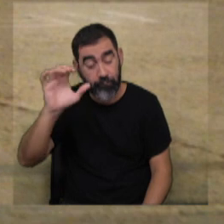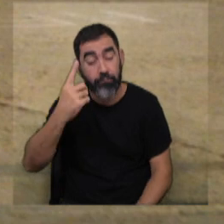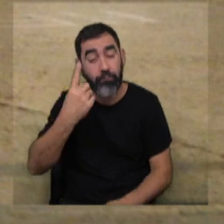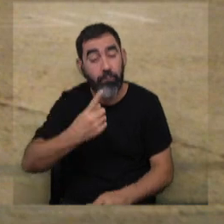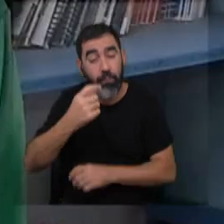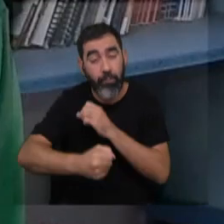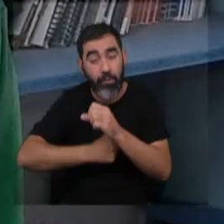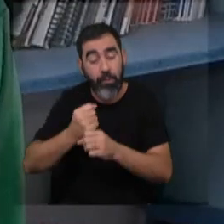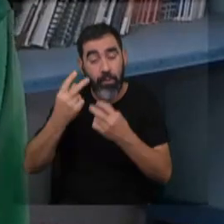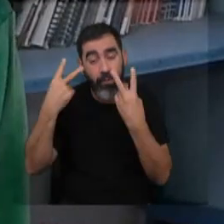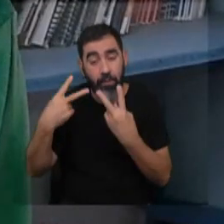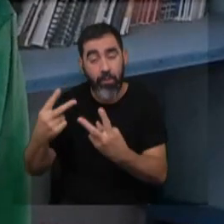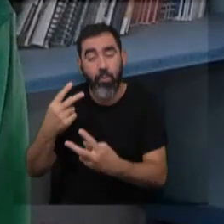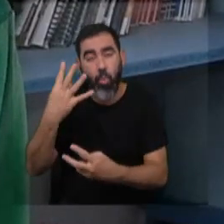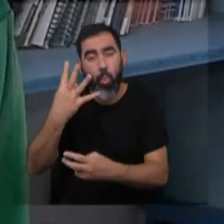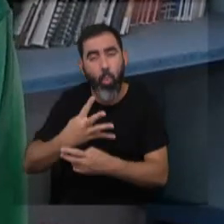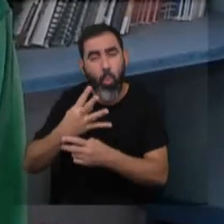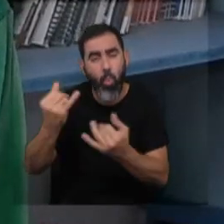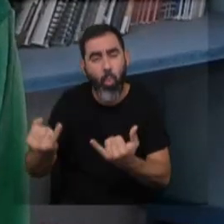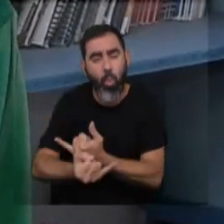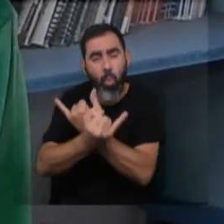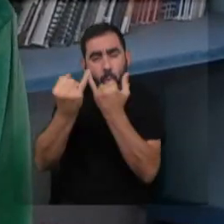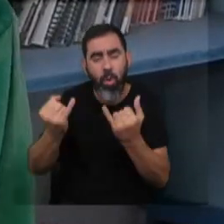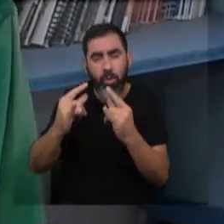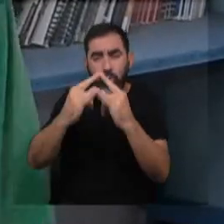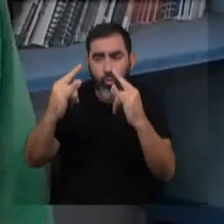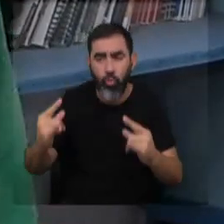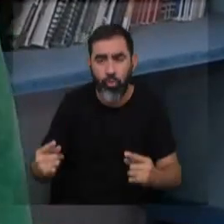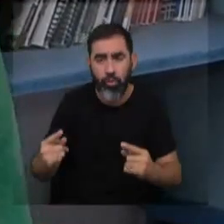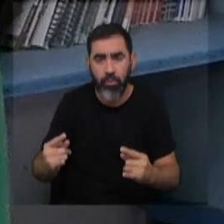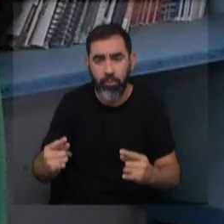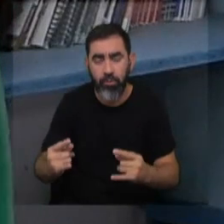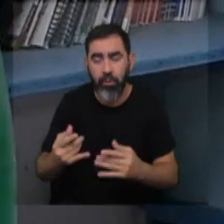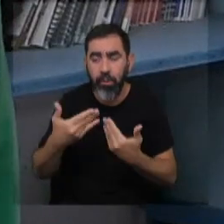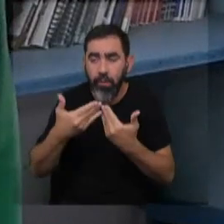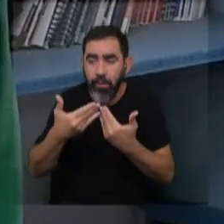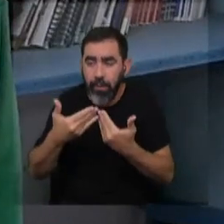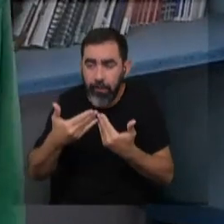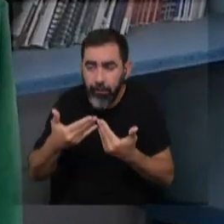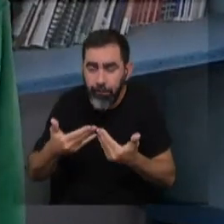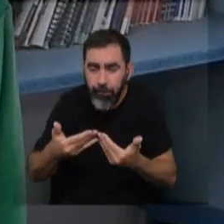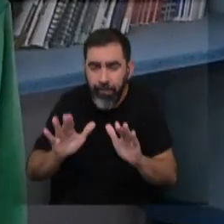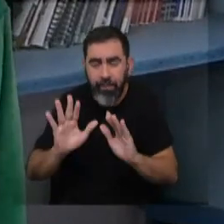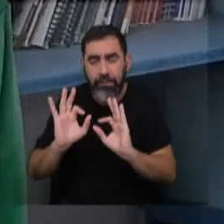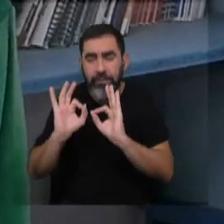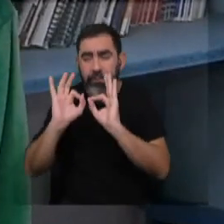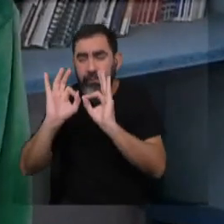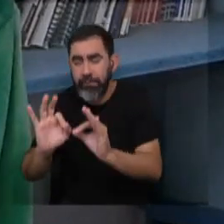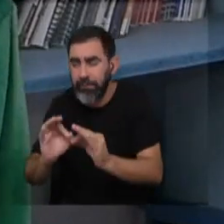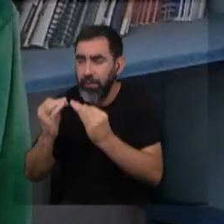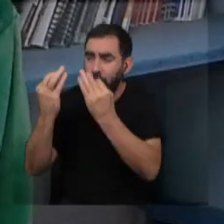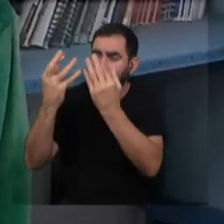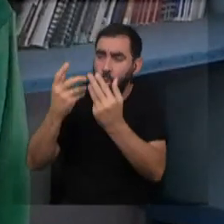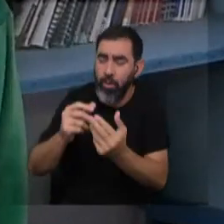año que viajamos, el cuarto día que estuvimos ahí en los campamentos, cuando recién estábamos como llegando y entendiendo